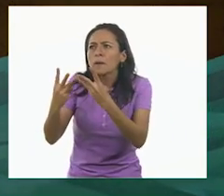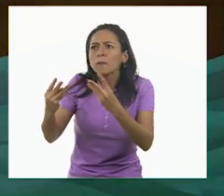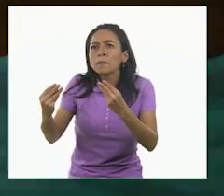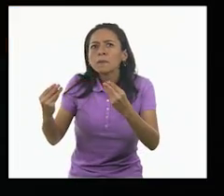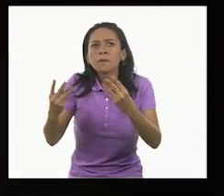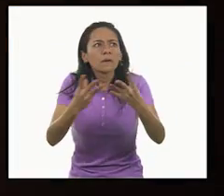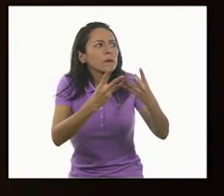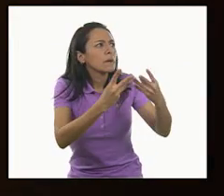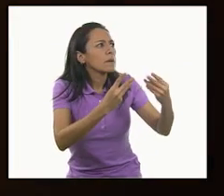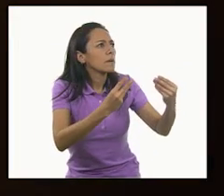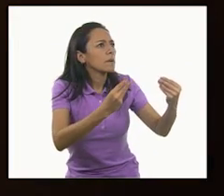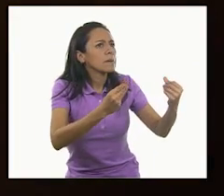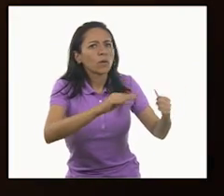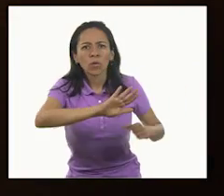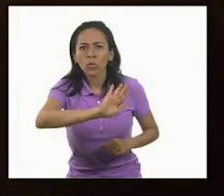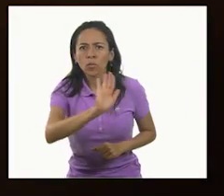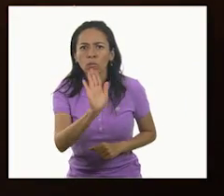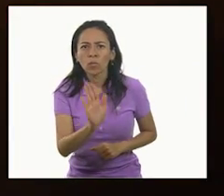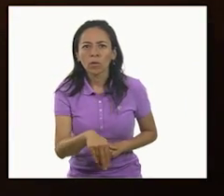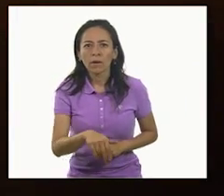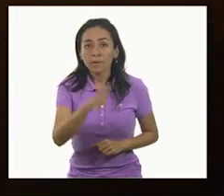ni papa